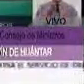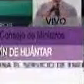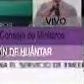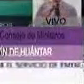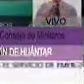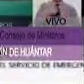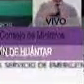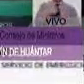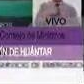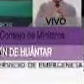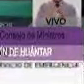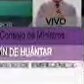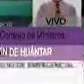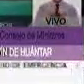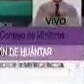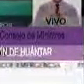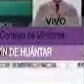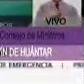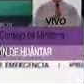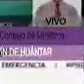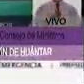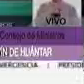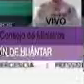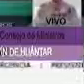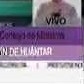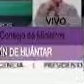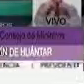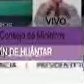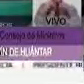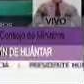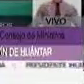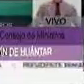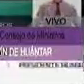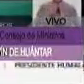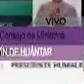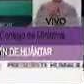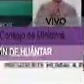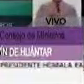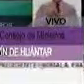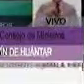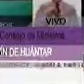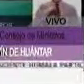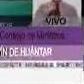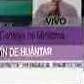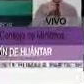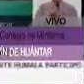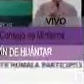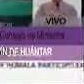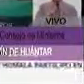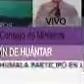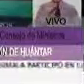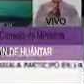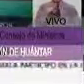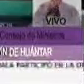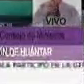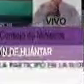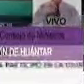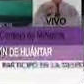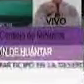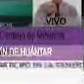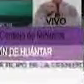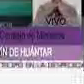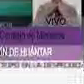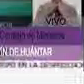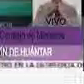denuncia penal para que el Ministerio Público investigue este nuevo hecho ilícito que afecta al país. Muchas gracias.